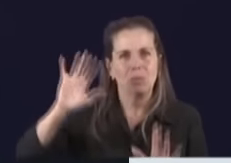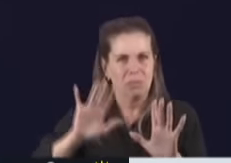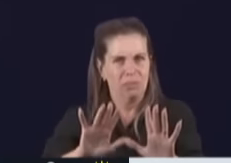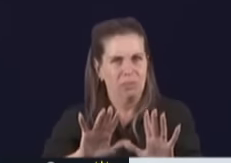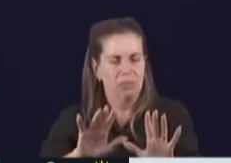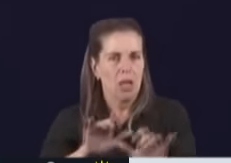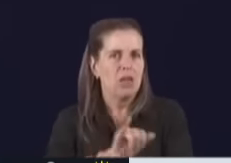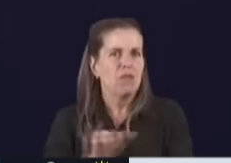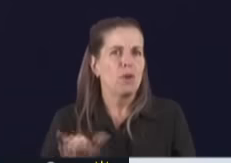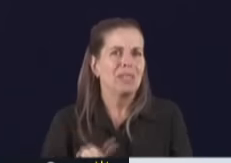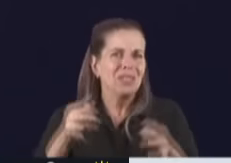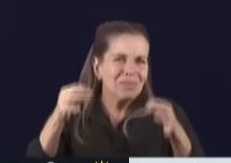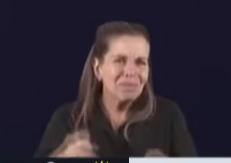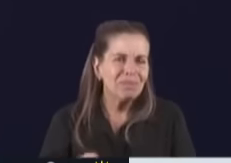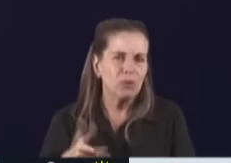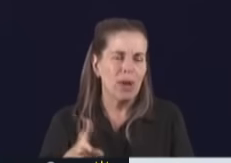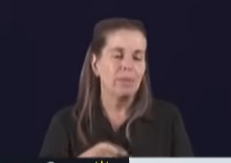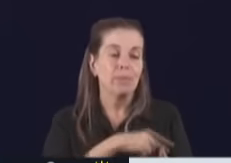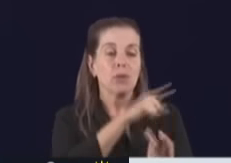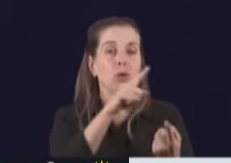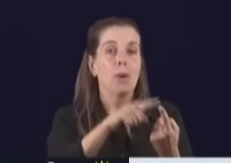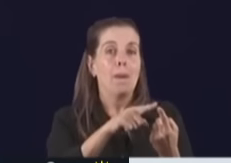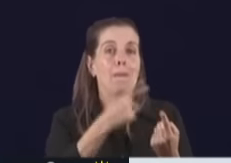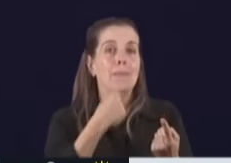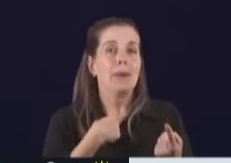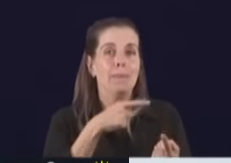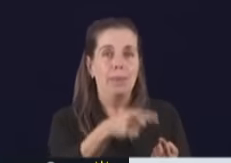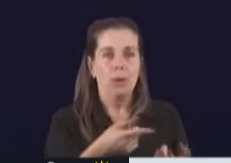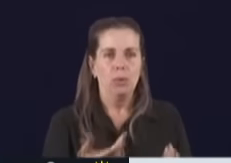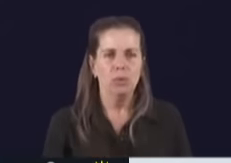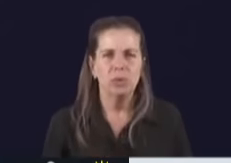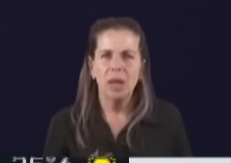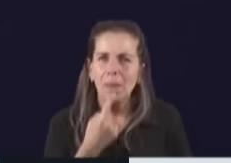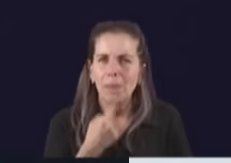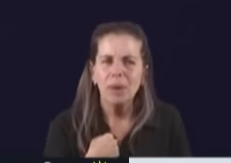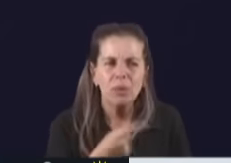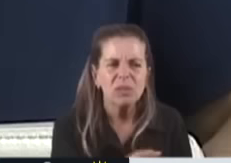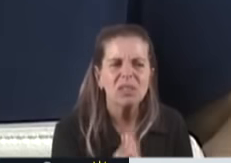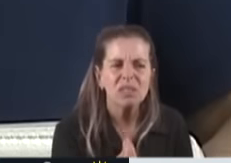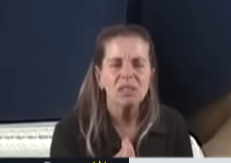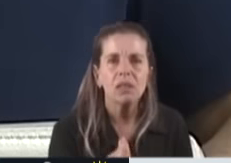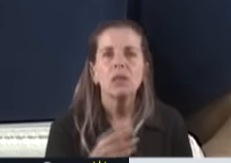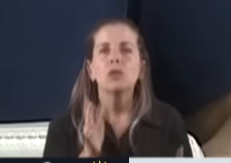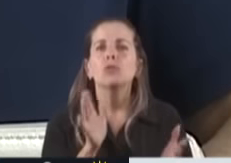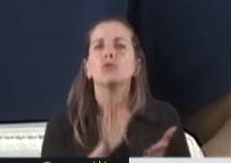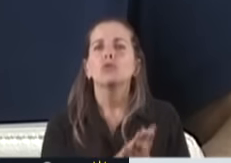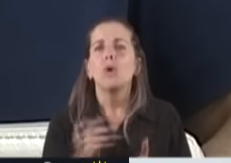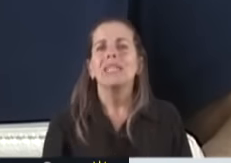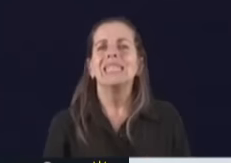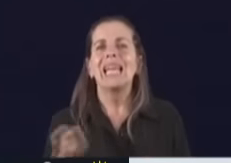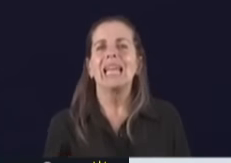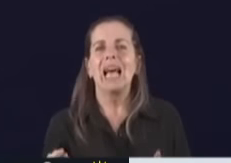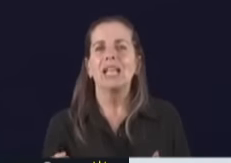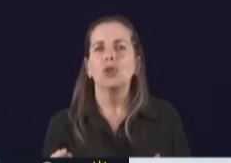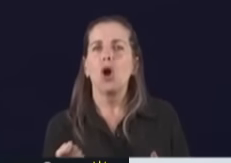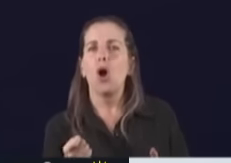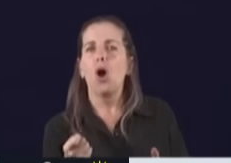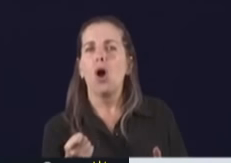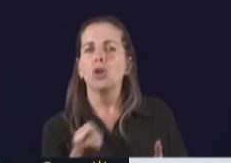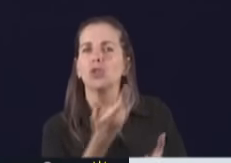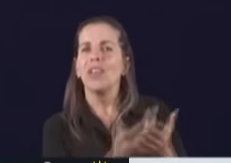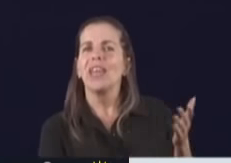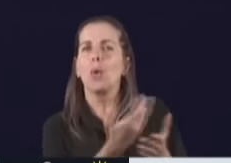dar una respuesta. Con respecto a... ¿qué me habías preguntado? Perdóname. Sobre las cajas sindicales. Sobre las cajas sindicales, de